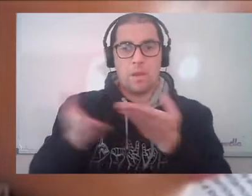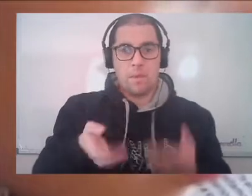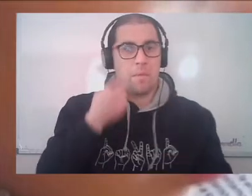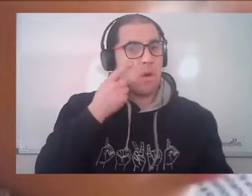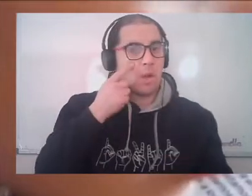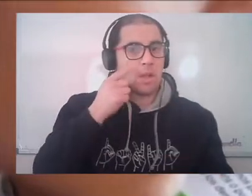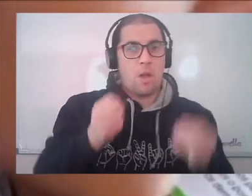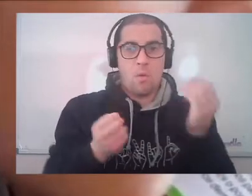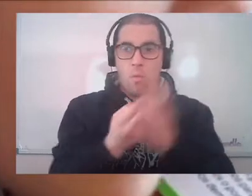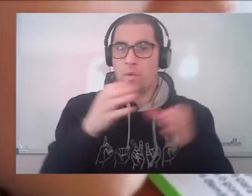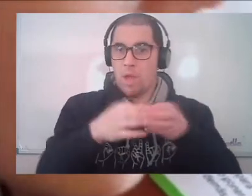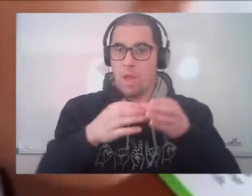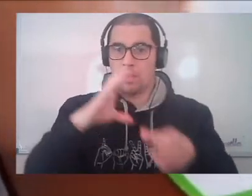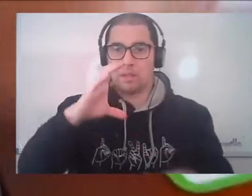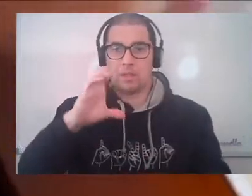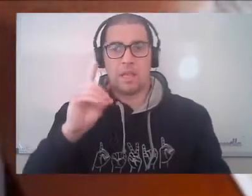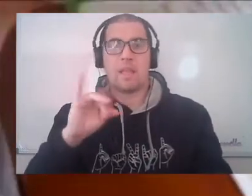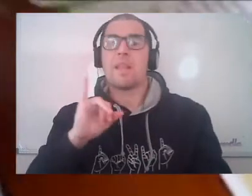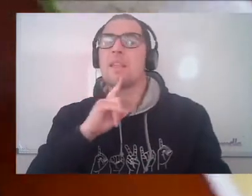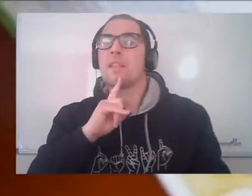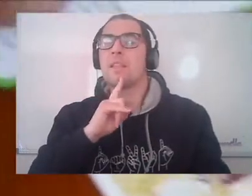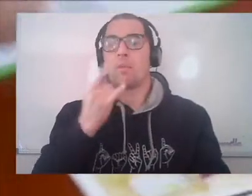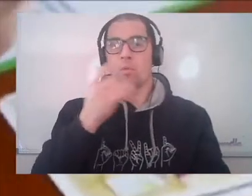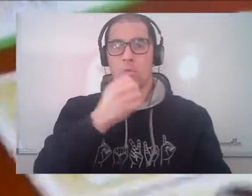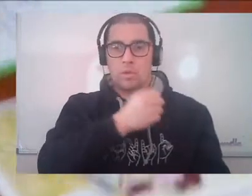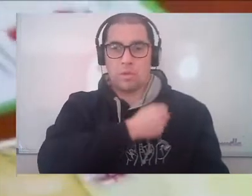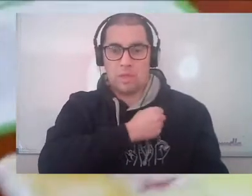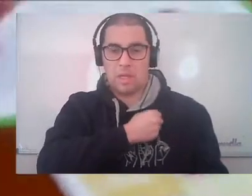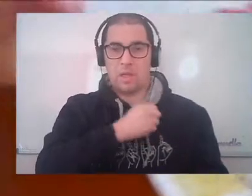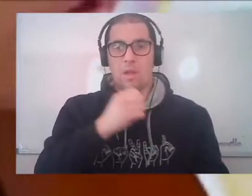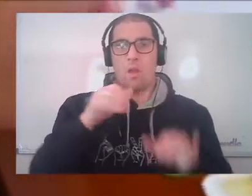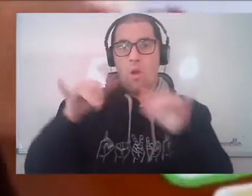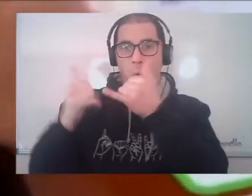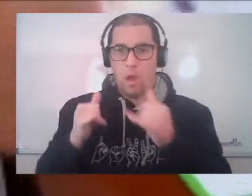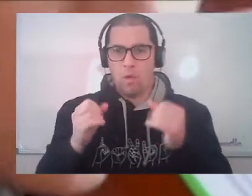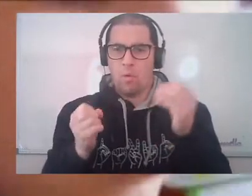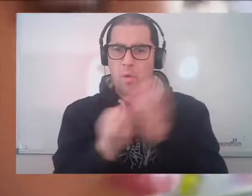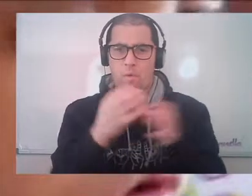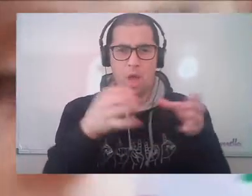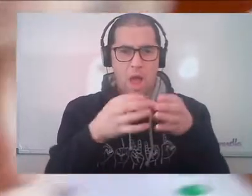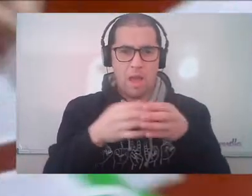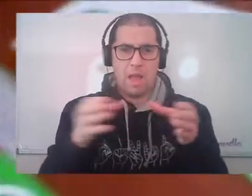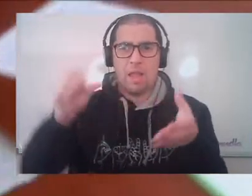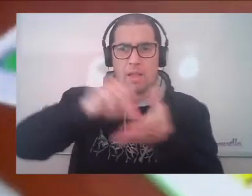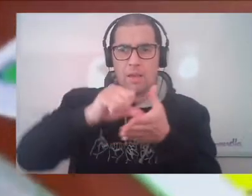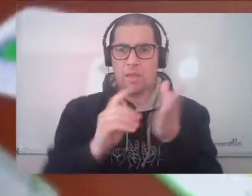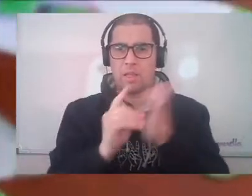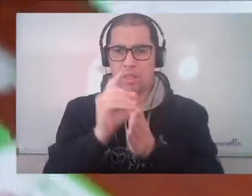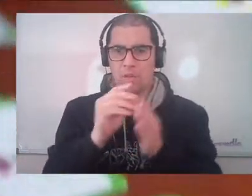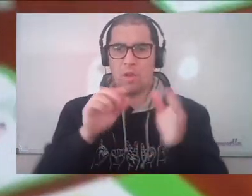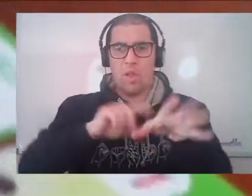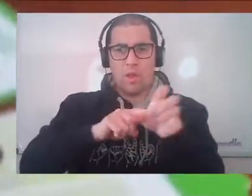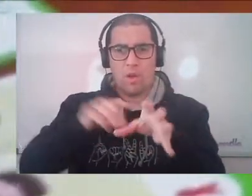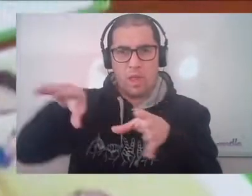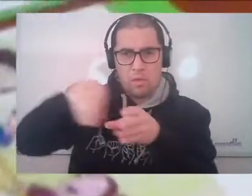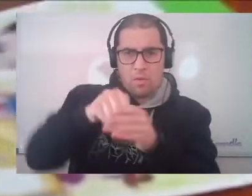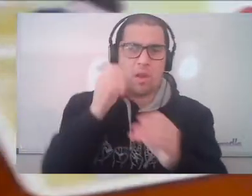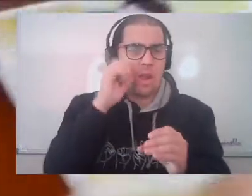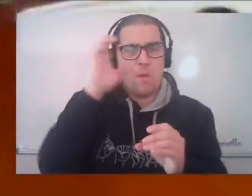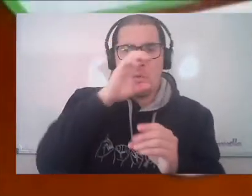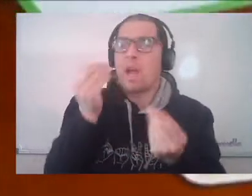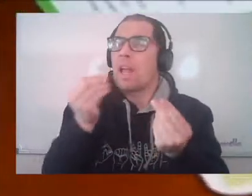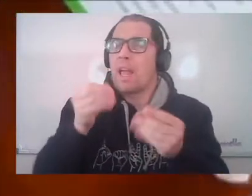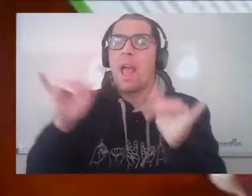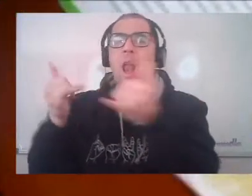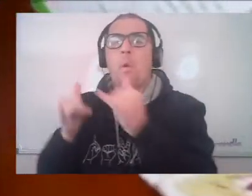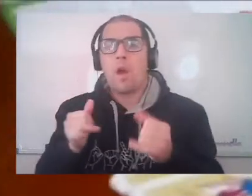te invitamos a conocer sede de ustedes juegos una nueva área del centro de desarrollo de tecnologías de inclusión que busca promover